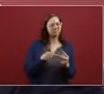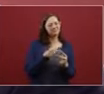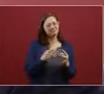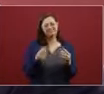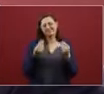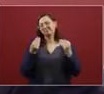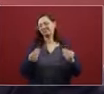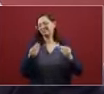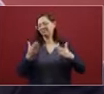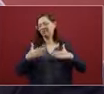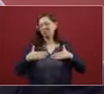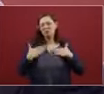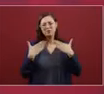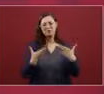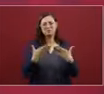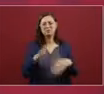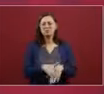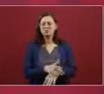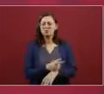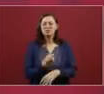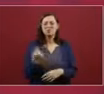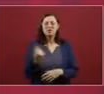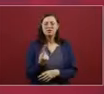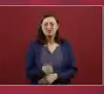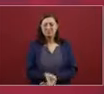porque los dos son